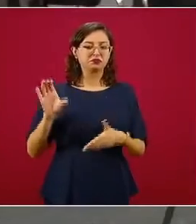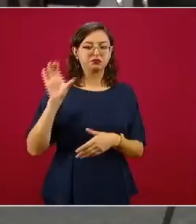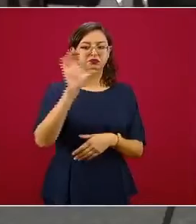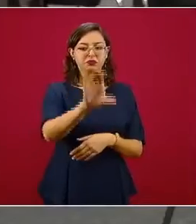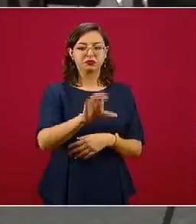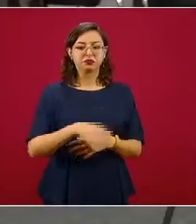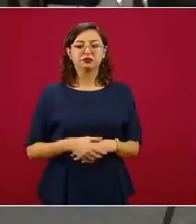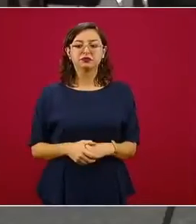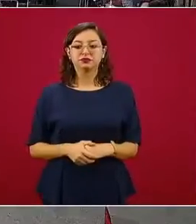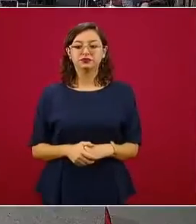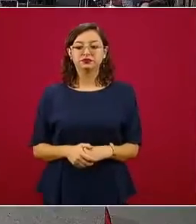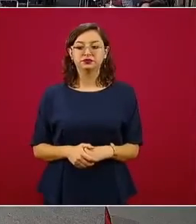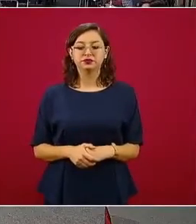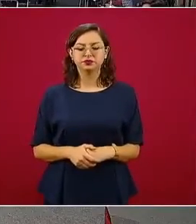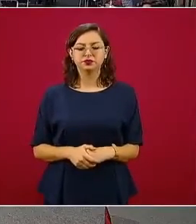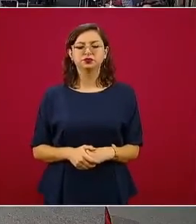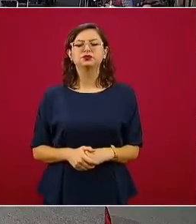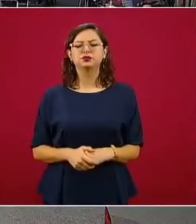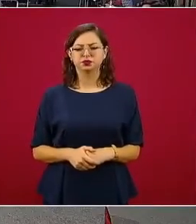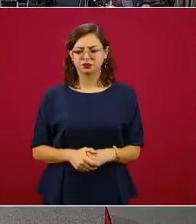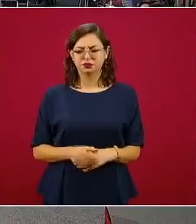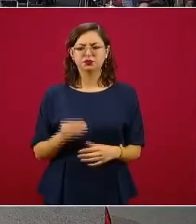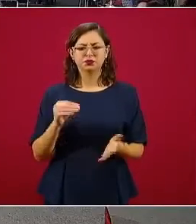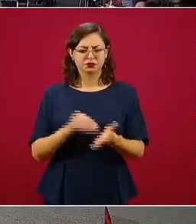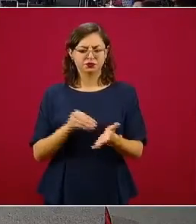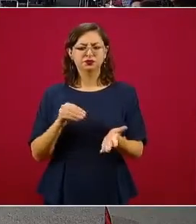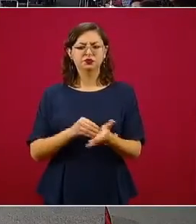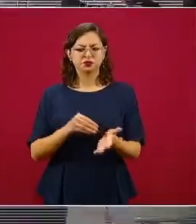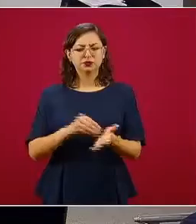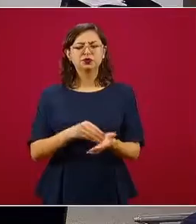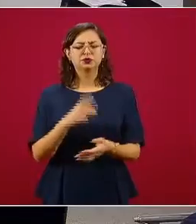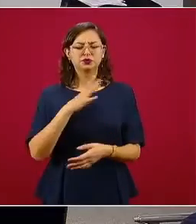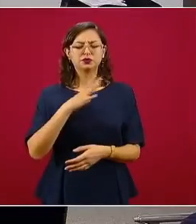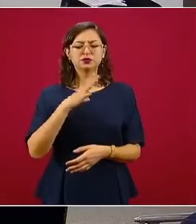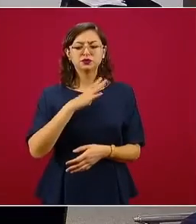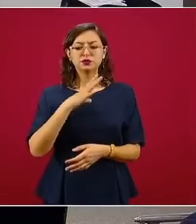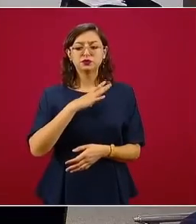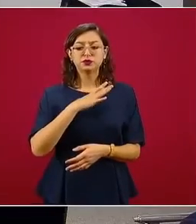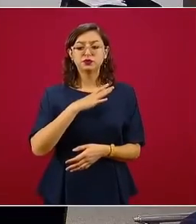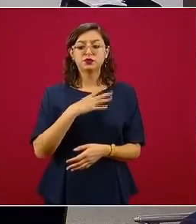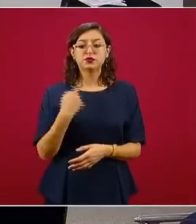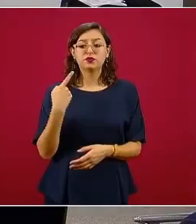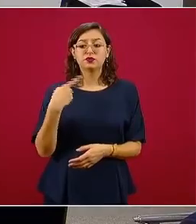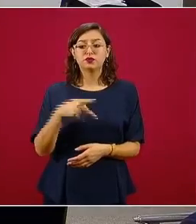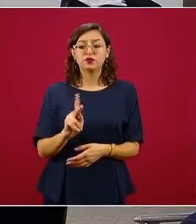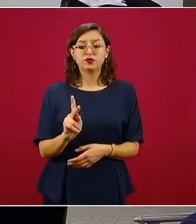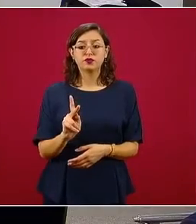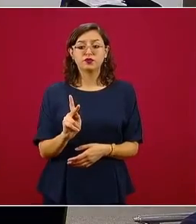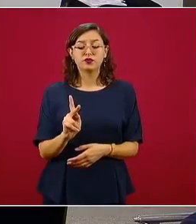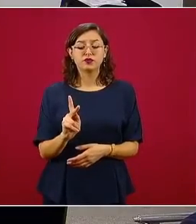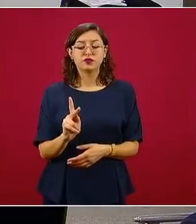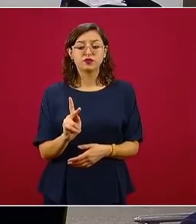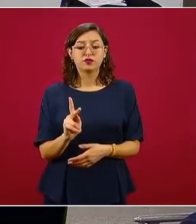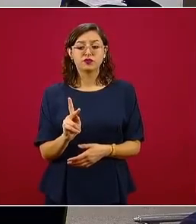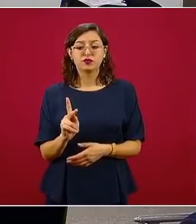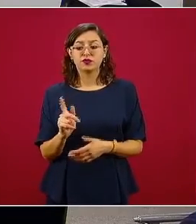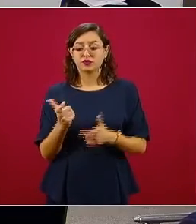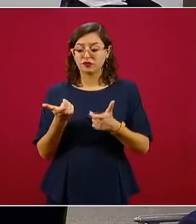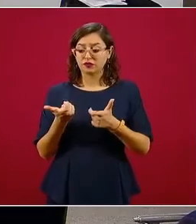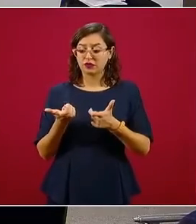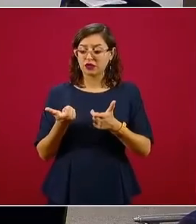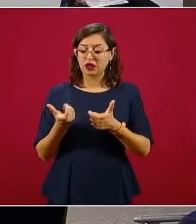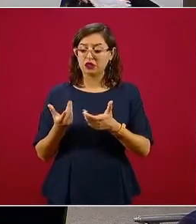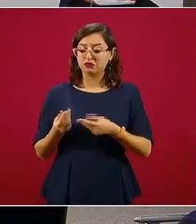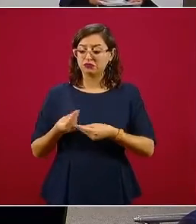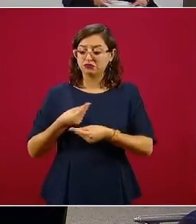Eso sigue existiendo, nada más que ya los gastos, o mejor dicho, lo que se invierte es menor. ¿Por